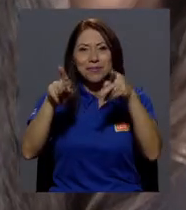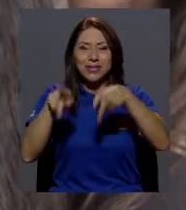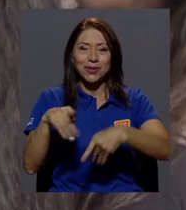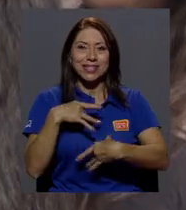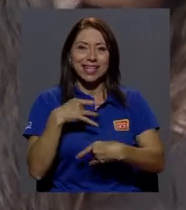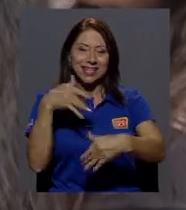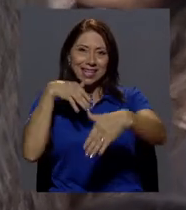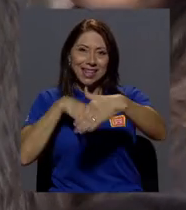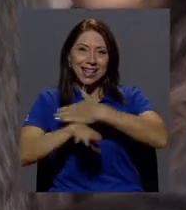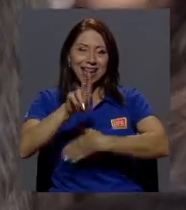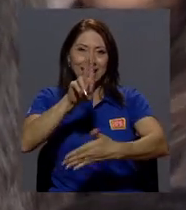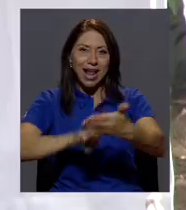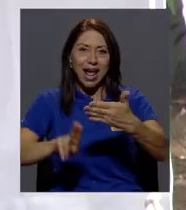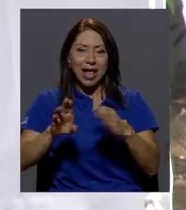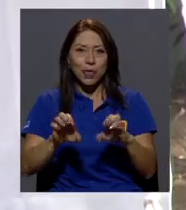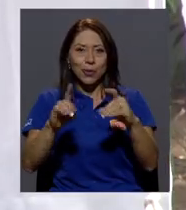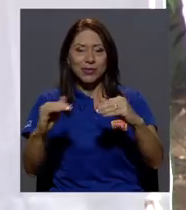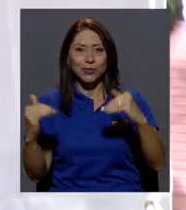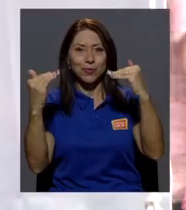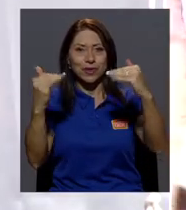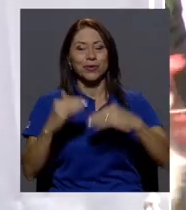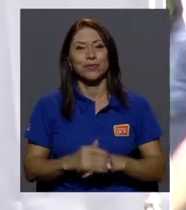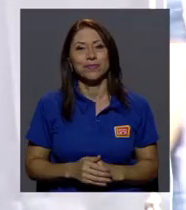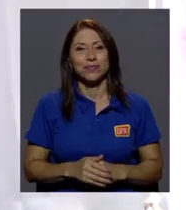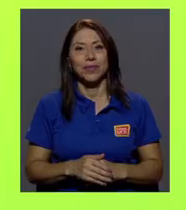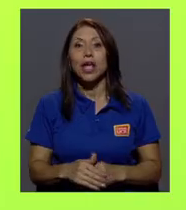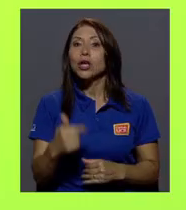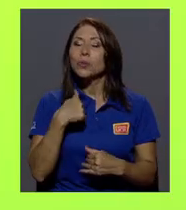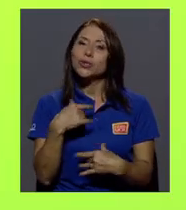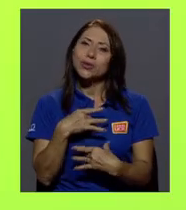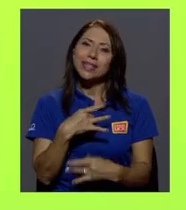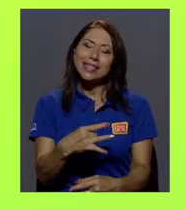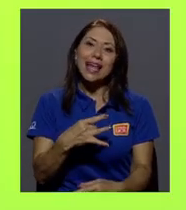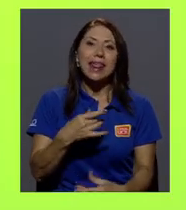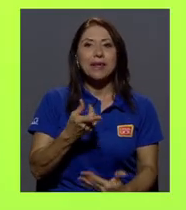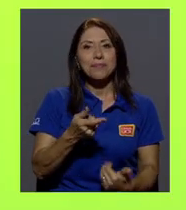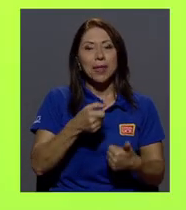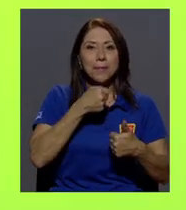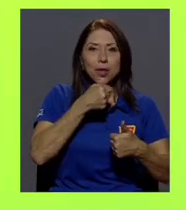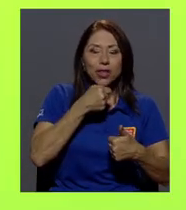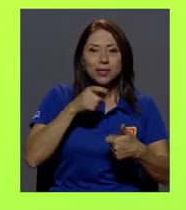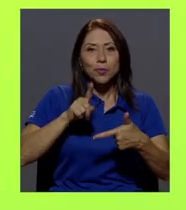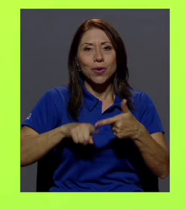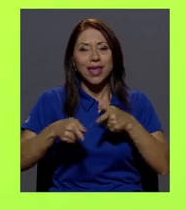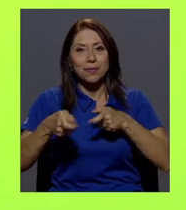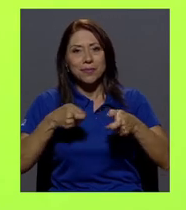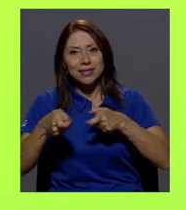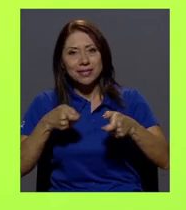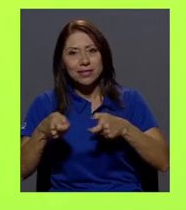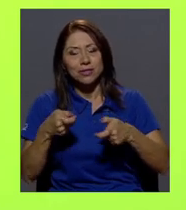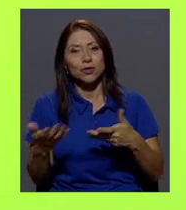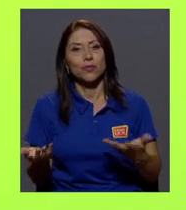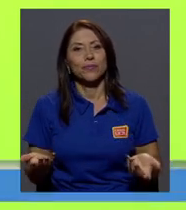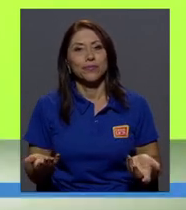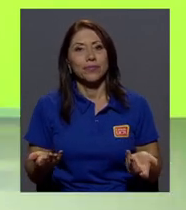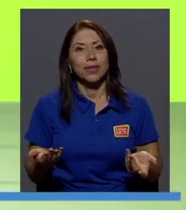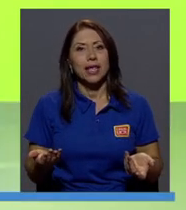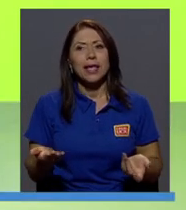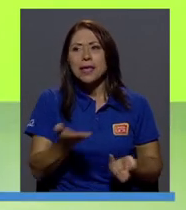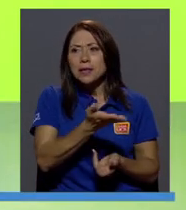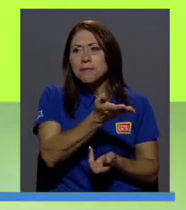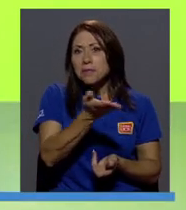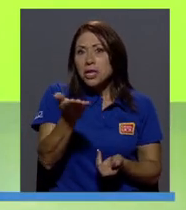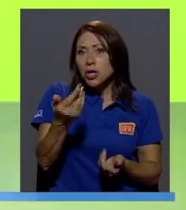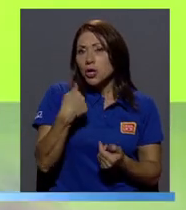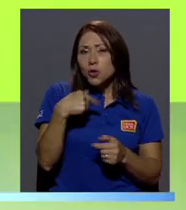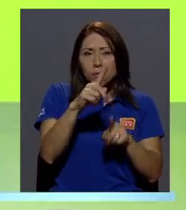a la educación superior. He estado como interesada pues, en periodismo y administración, y ellos evacúan